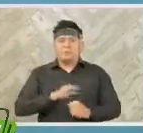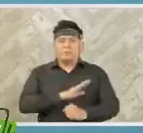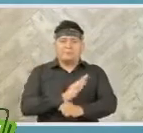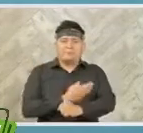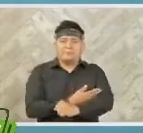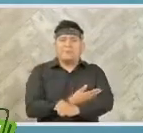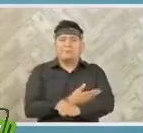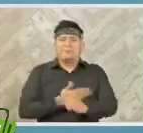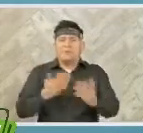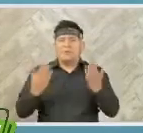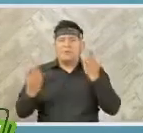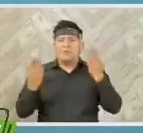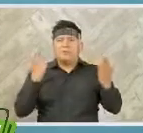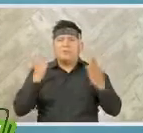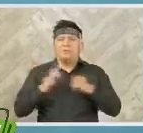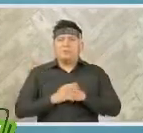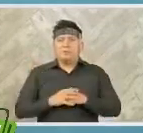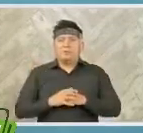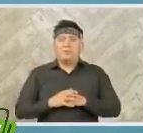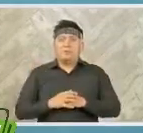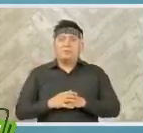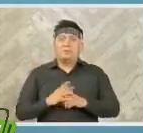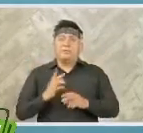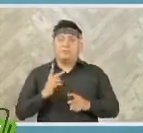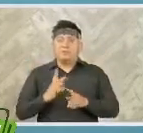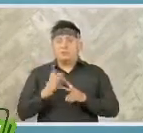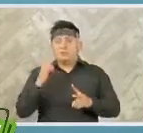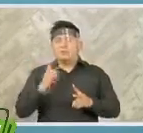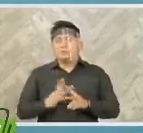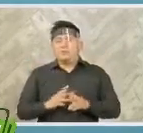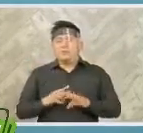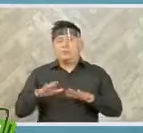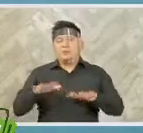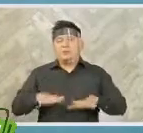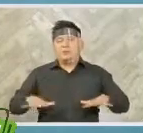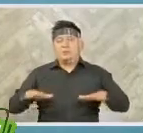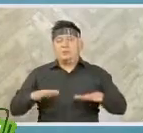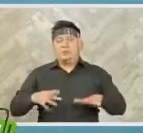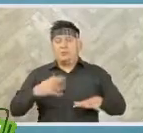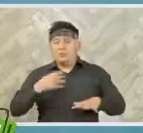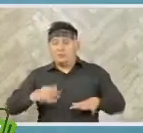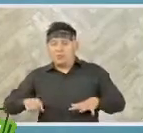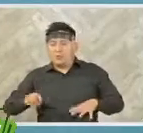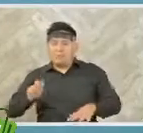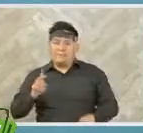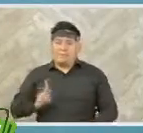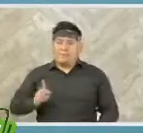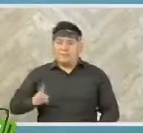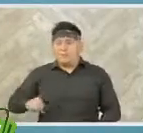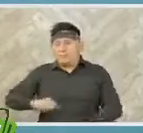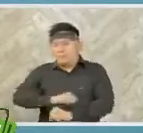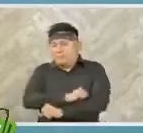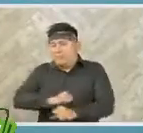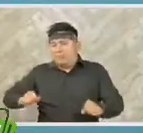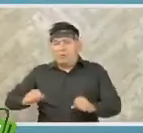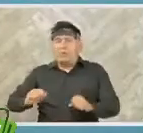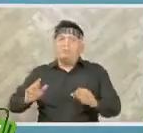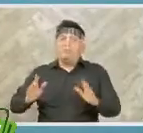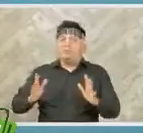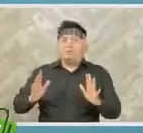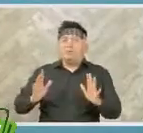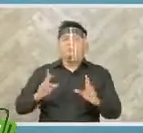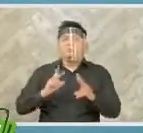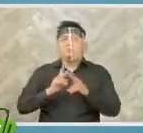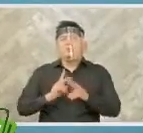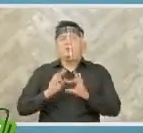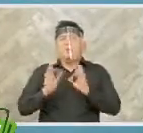en comunidades rurales para la prevención de accidentes en riesgo de minas antipersonales, como la identificación de iniciativas productivas,